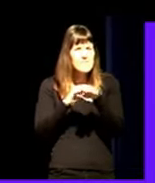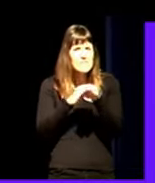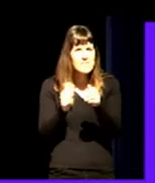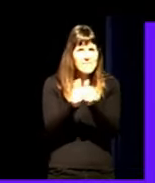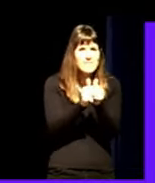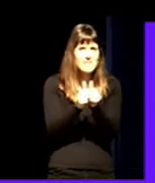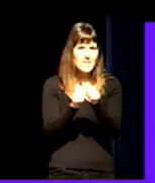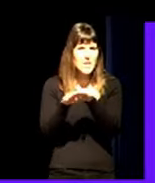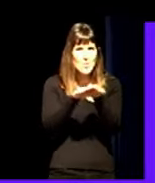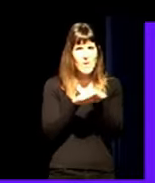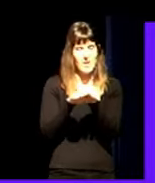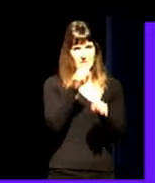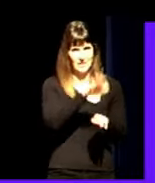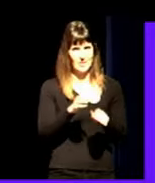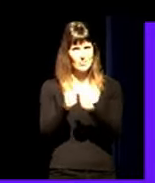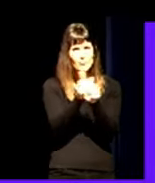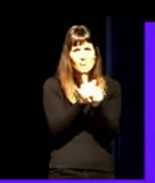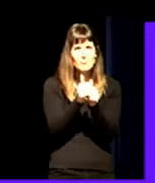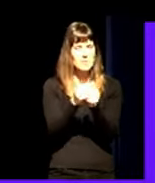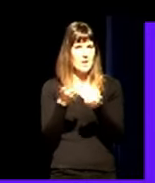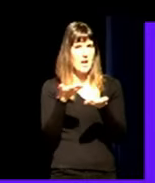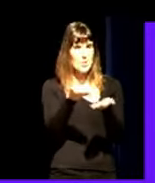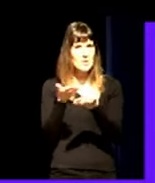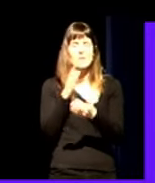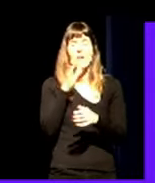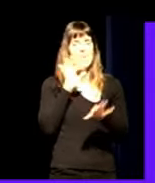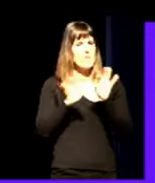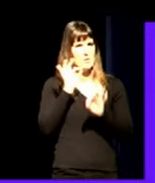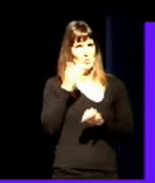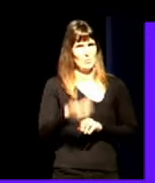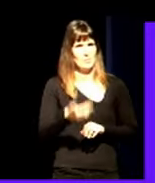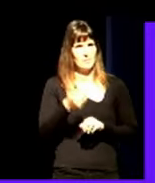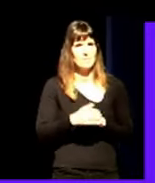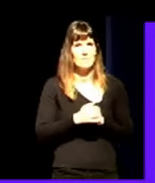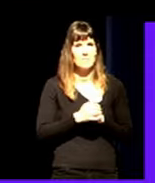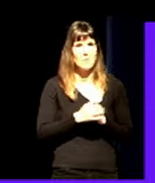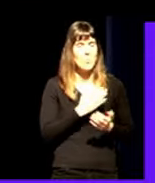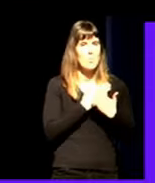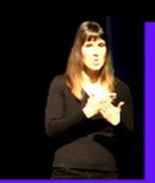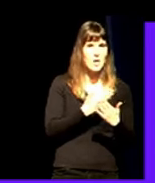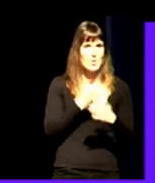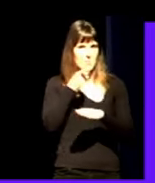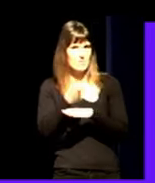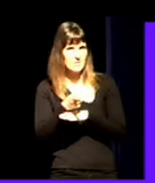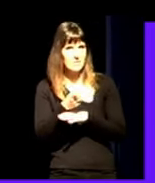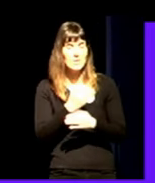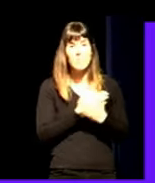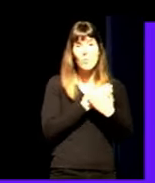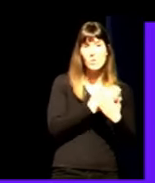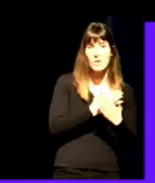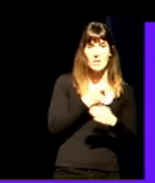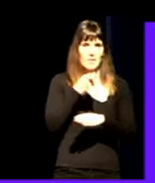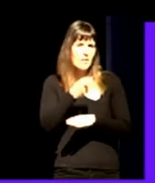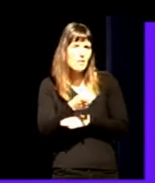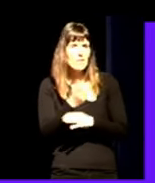con los que están a su lado, con los iguales. Por tanto, eso es una decisión importante. ¿Lo vamos a hacer amateur o lo vamos a